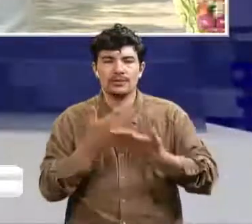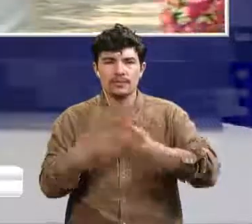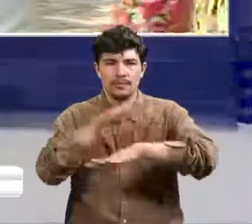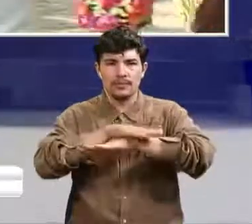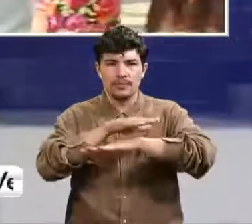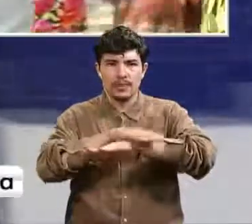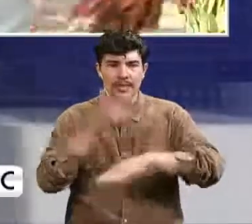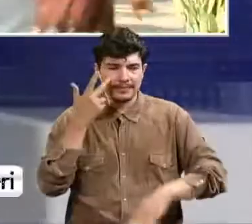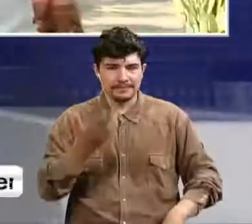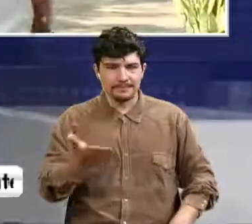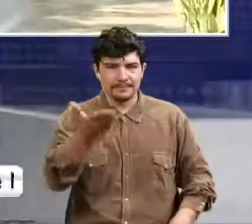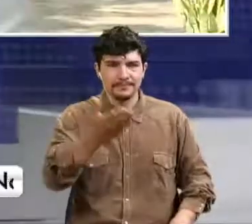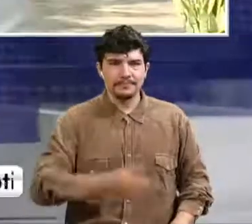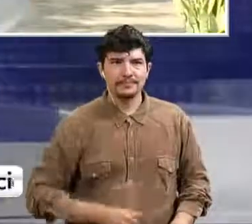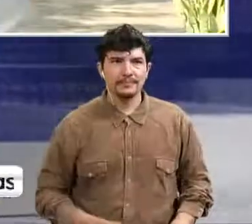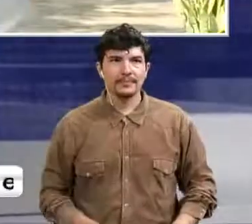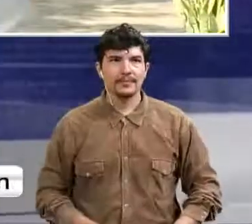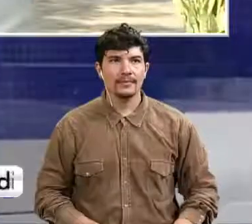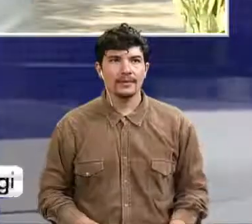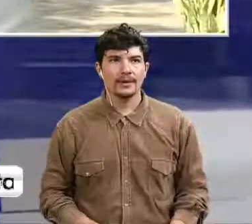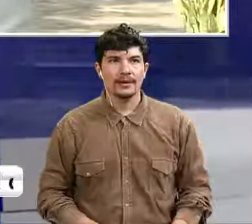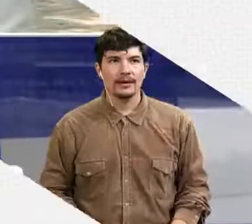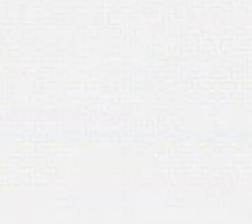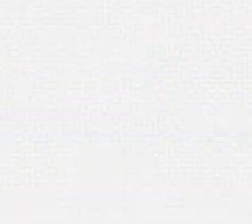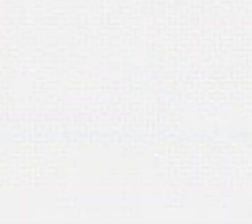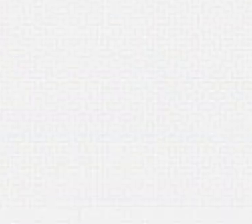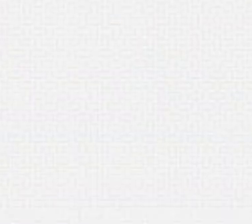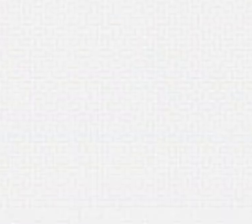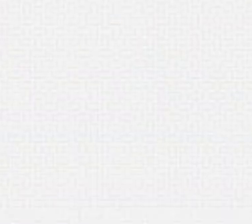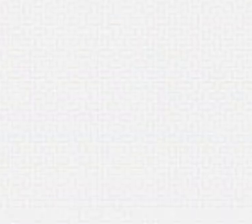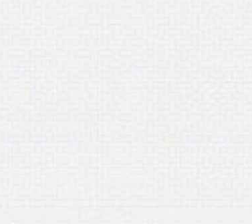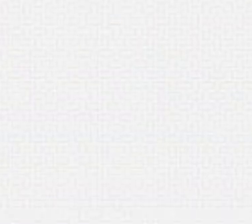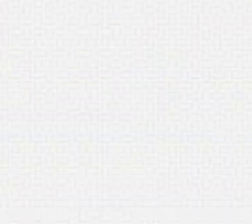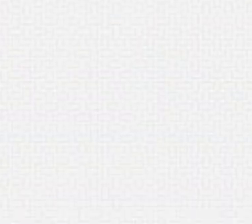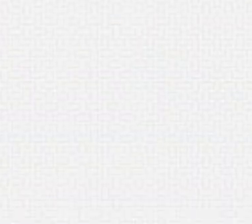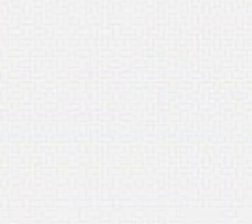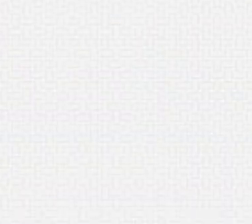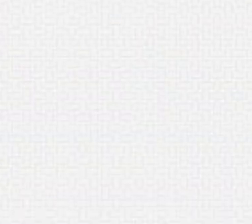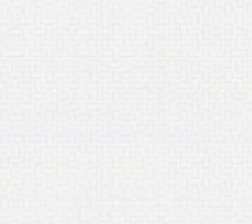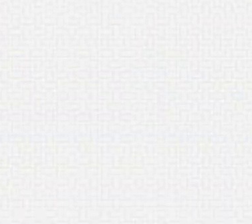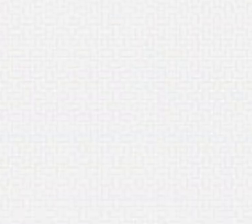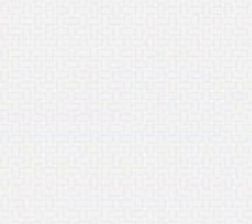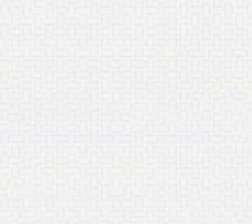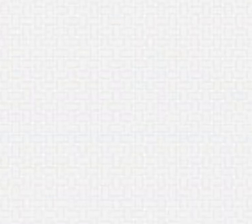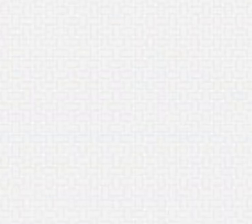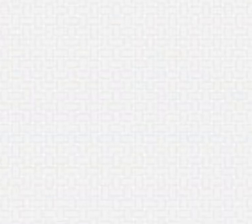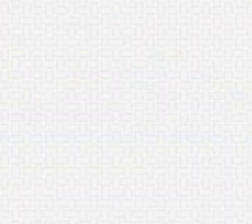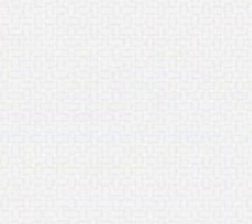Informó Heider Logato Cuadros para Oriente Noticias. Canaltro.com